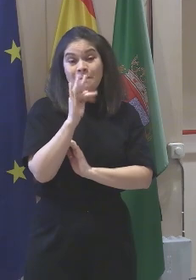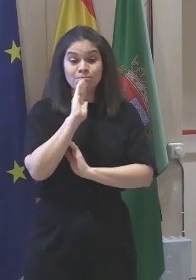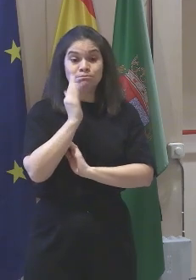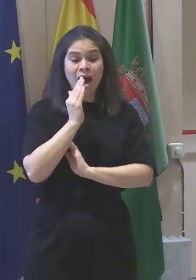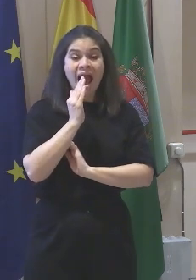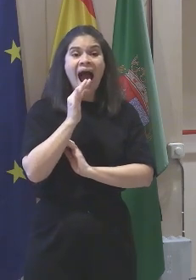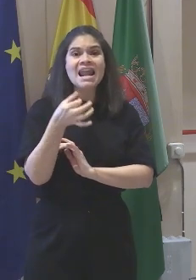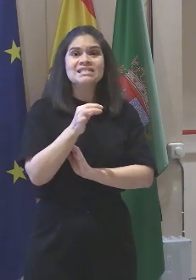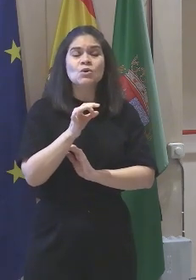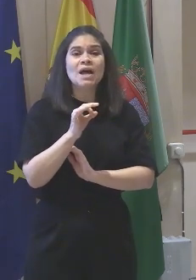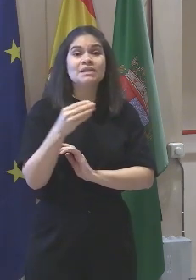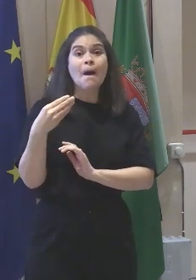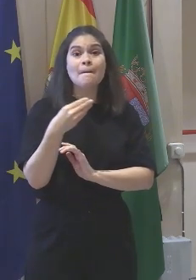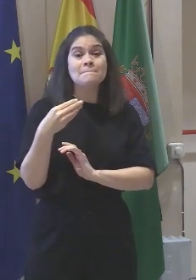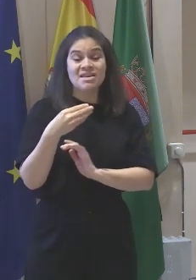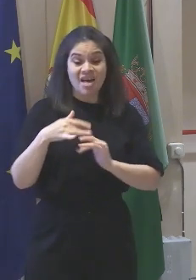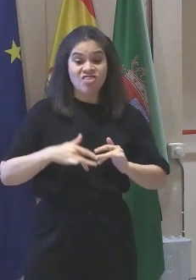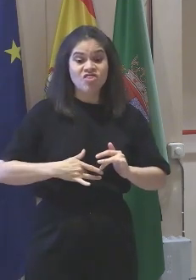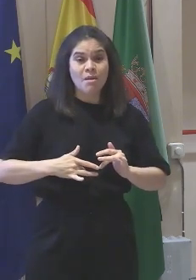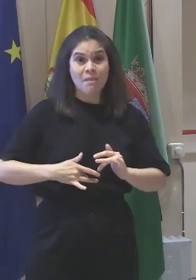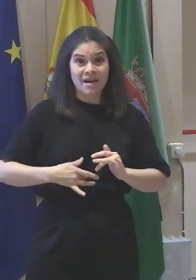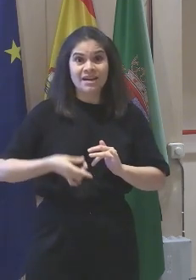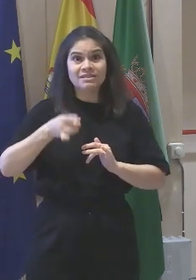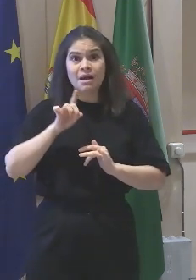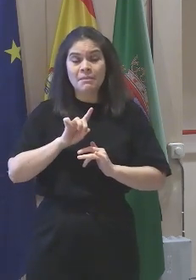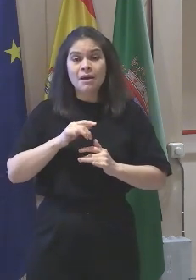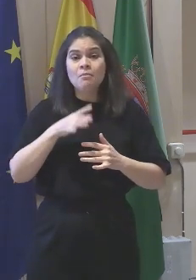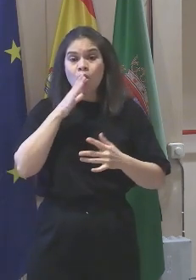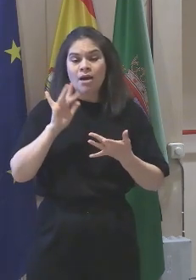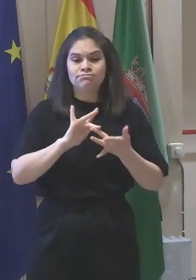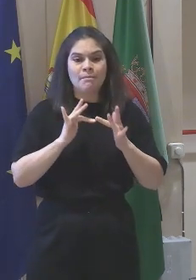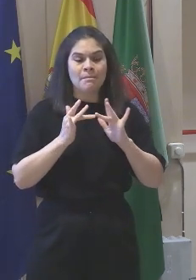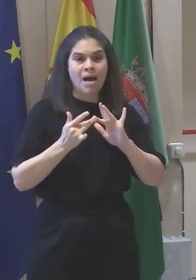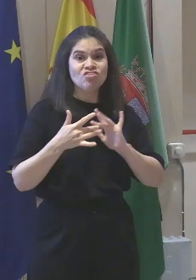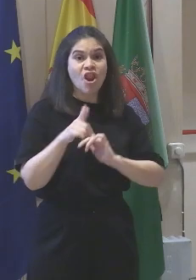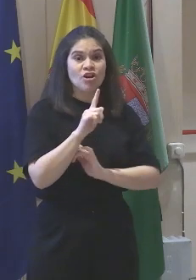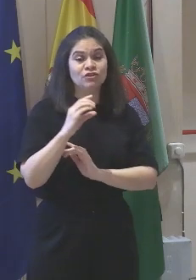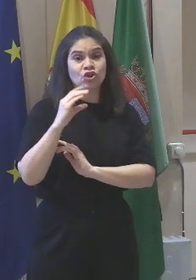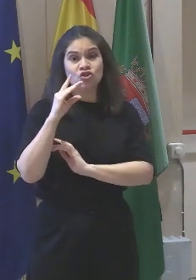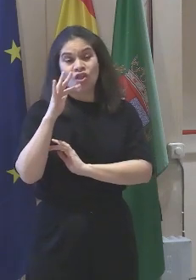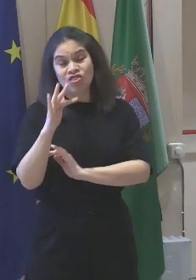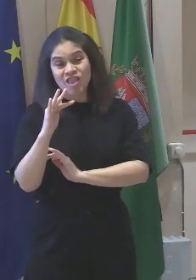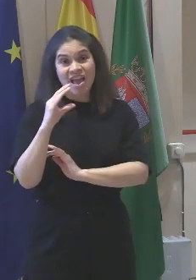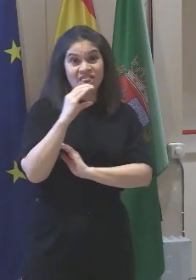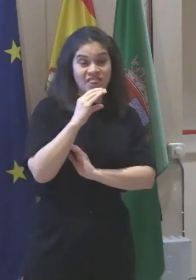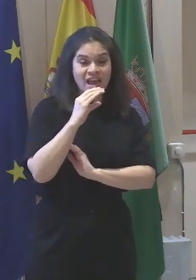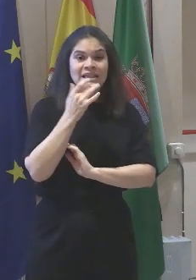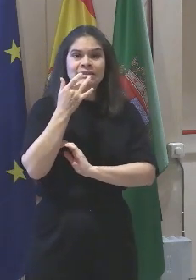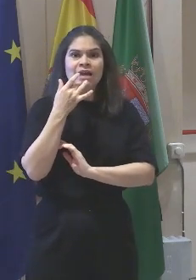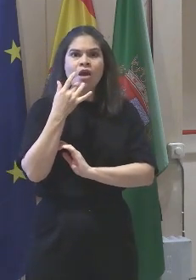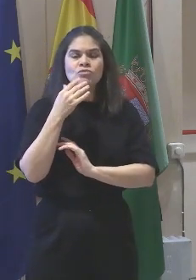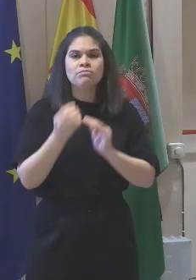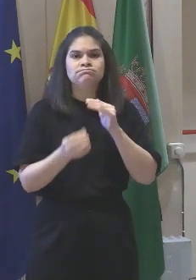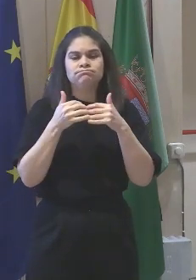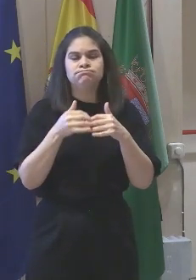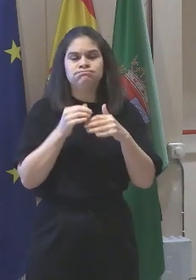del páncreas, se va a producir también por la interacción entre los linfocitos T y los linfocitos B una producción de